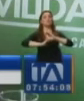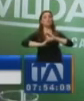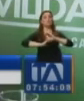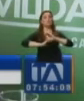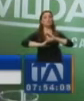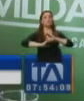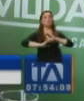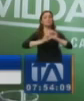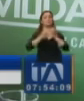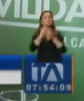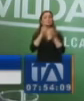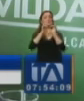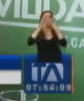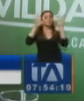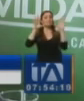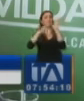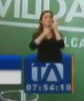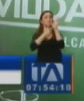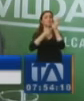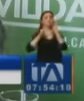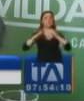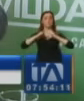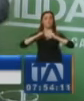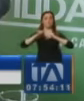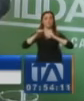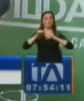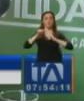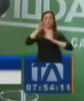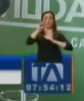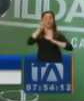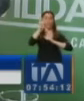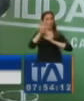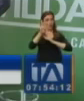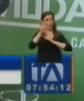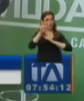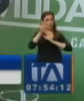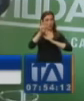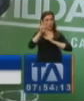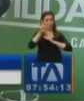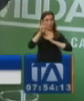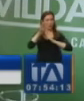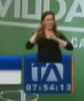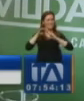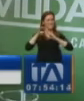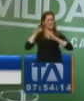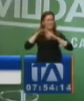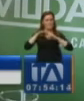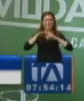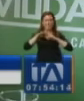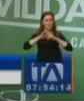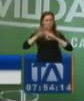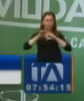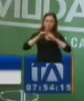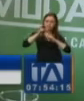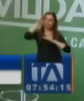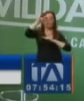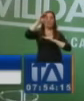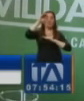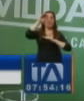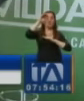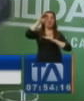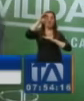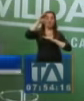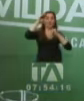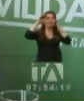la norma nos dice que debemos estar desde el techo 4 metros de altura como mínimo hacia la cabina, hacia el piso de la